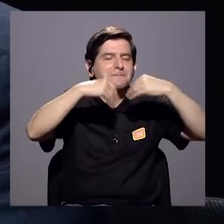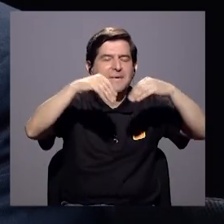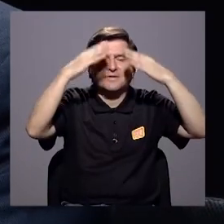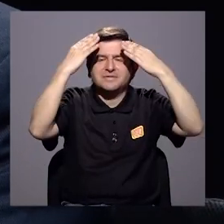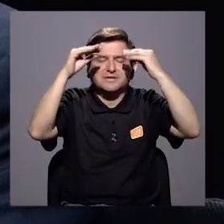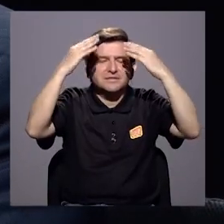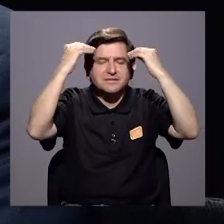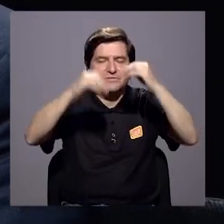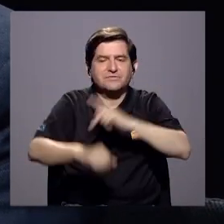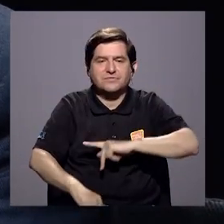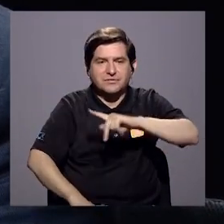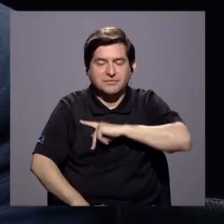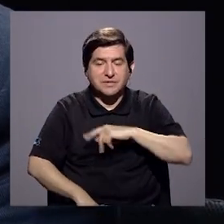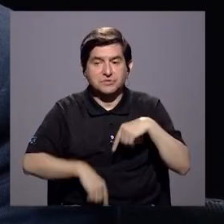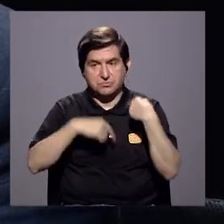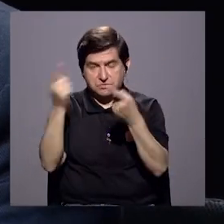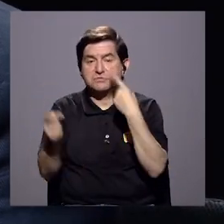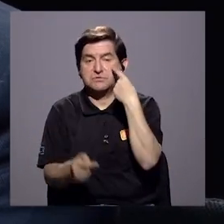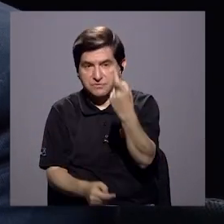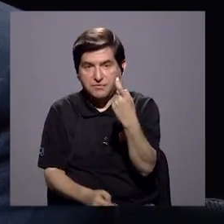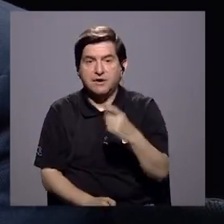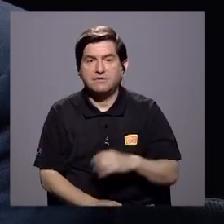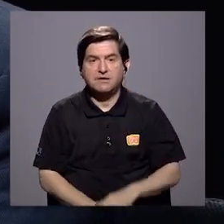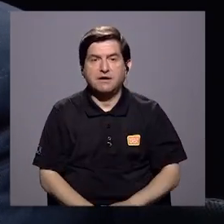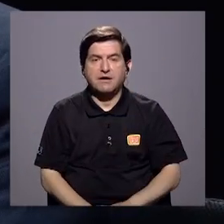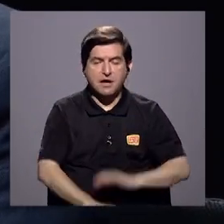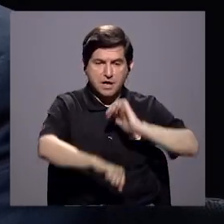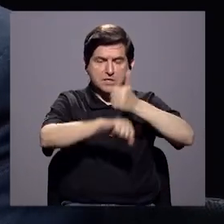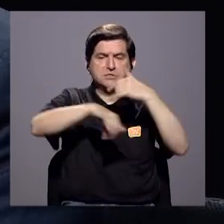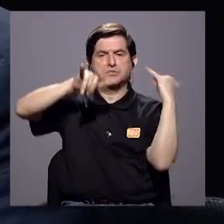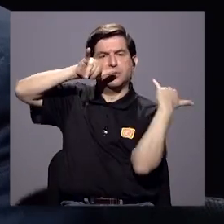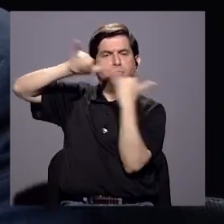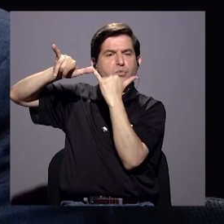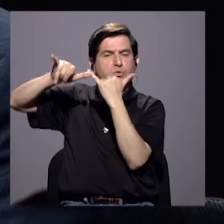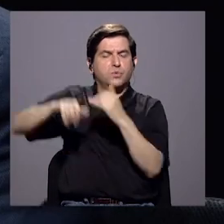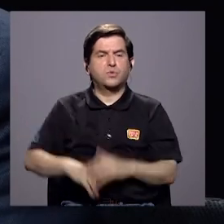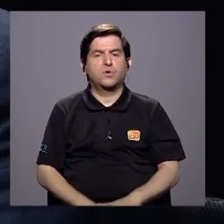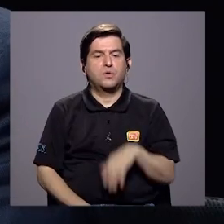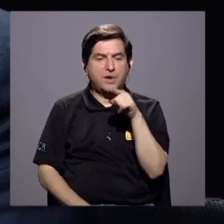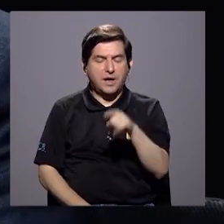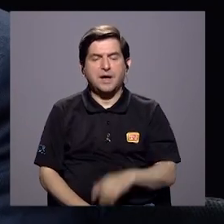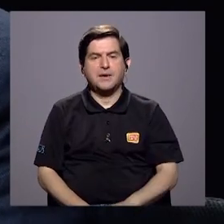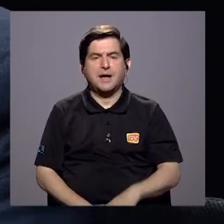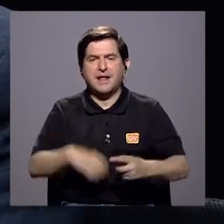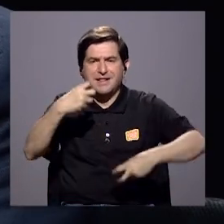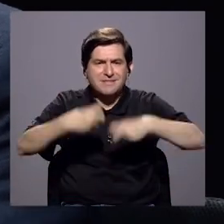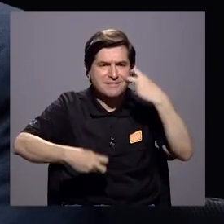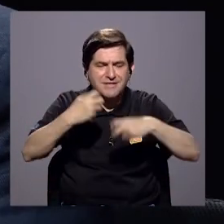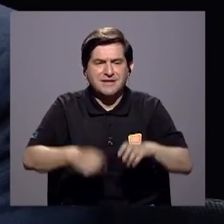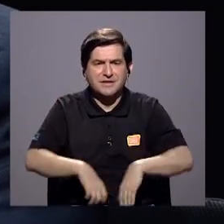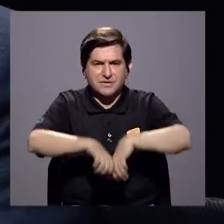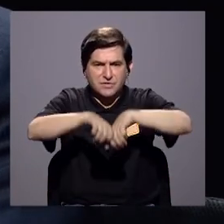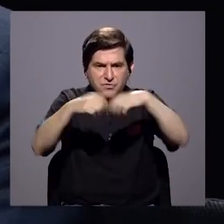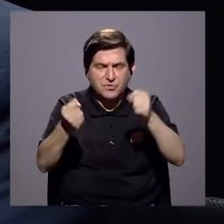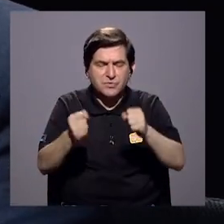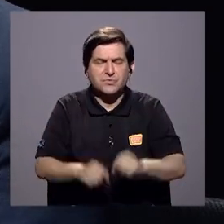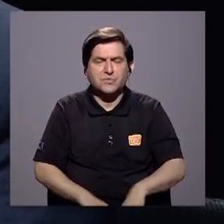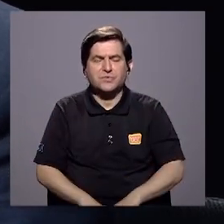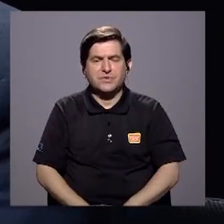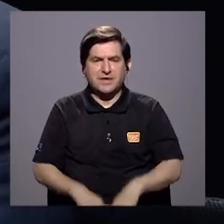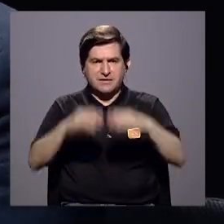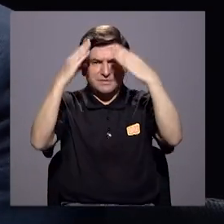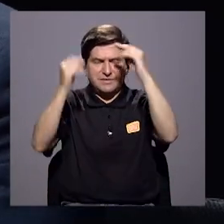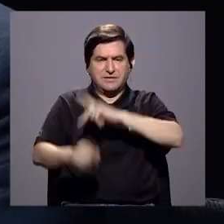bases de datos personales se puede ir a la fiscalía para interponer una denuncia por el delito de la acción de datos personales donde es importante que sea un beneficio